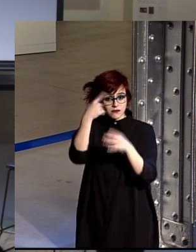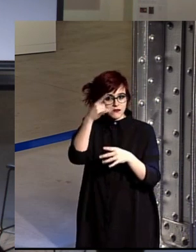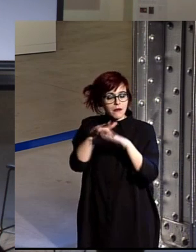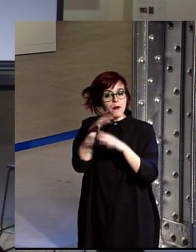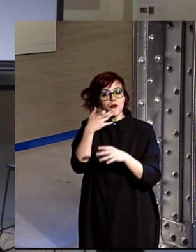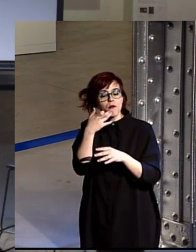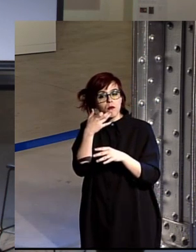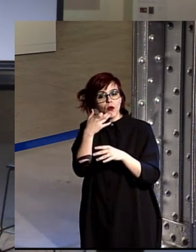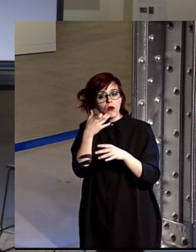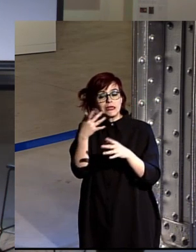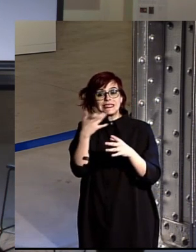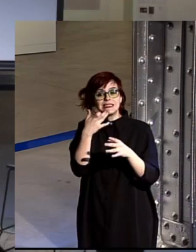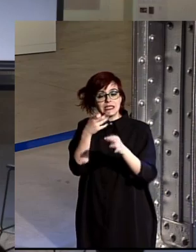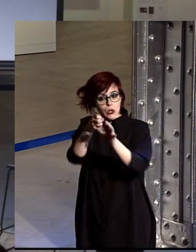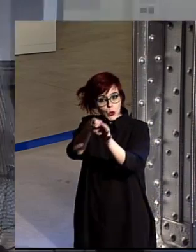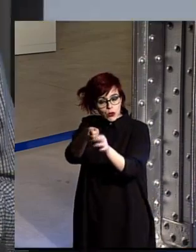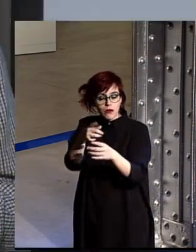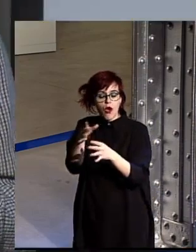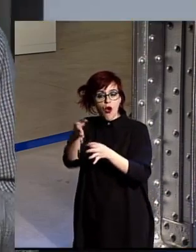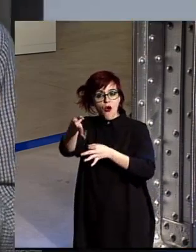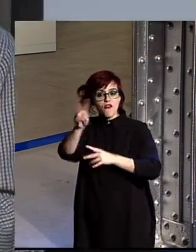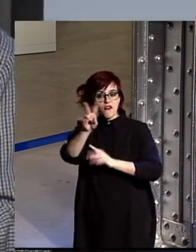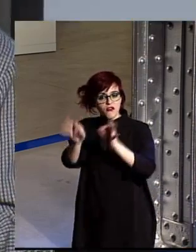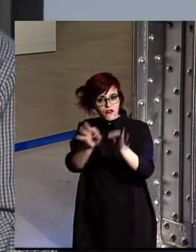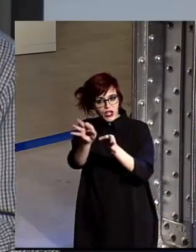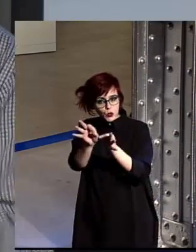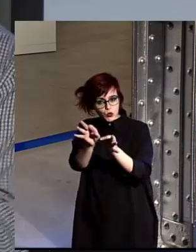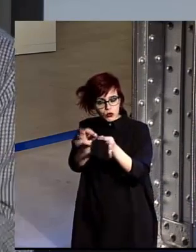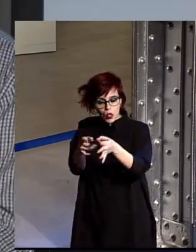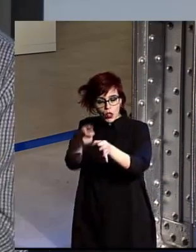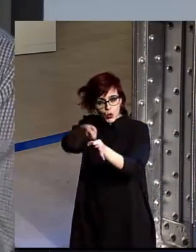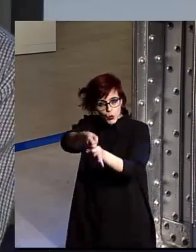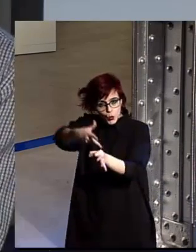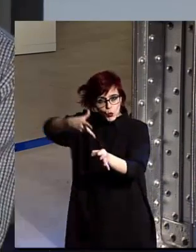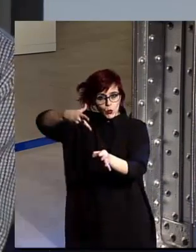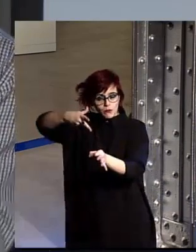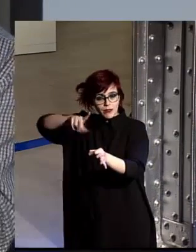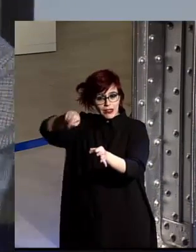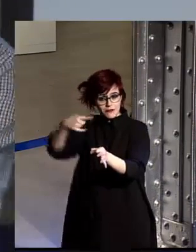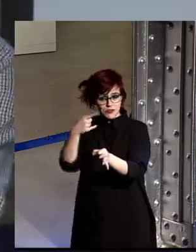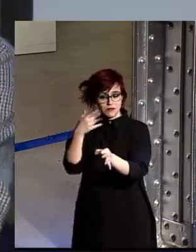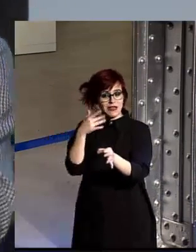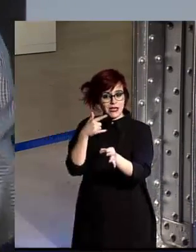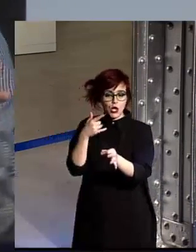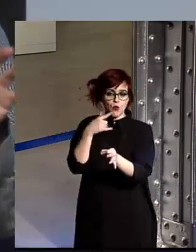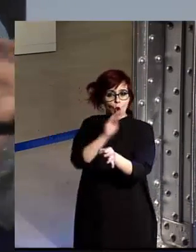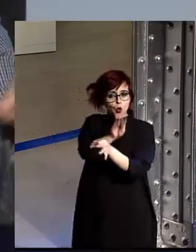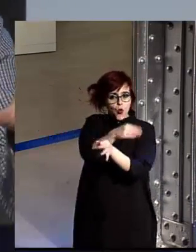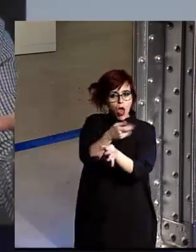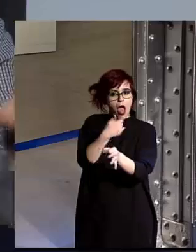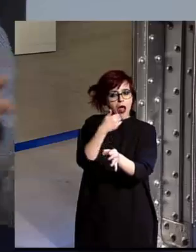para infectarlas. Si le quitamos su genoma y le metemos fármacos dentro, el virus puede llegar igualmente a la célula, pero va